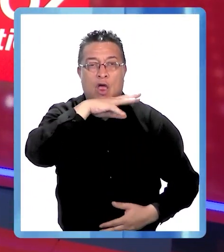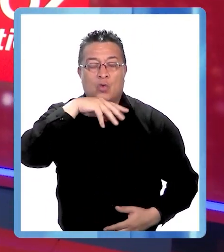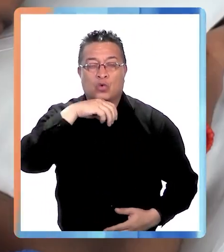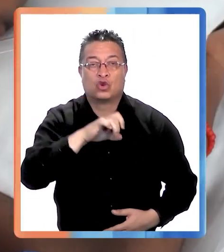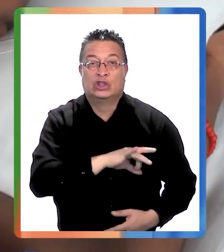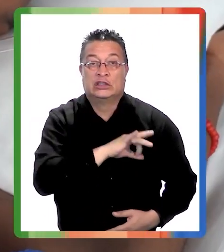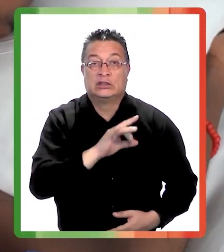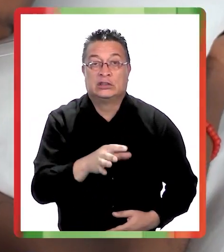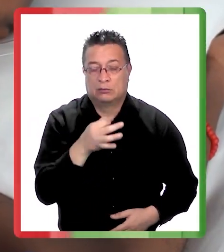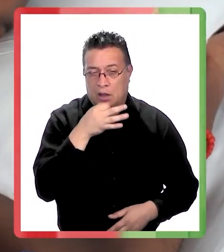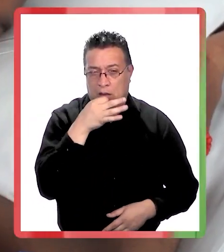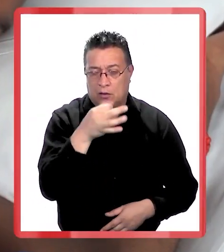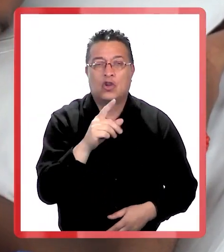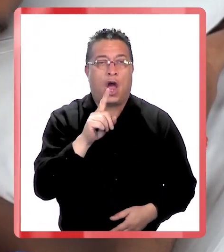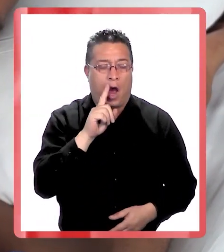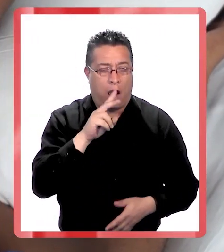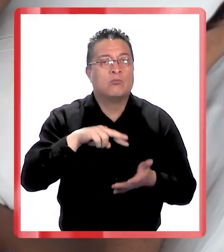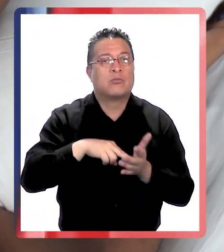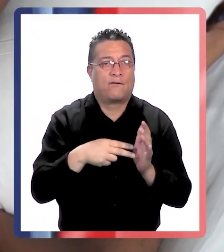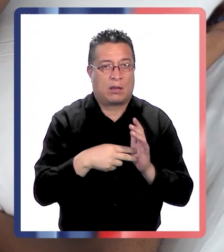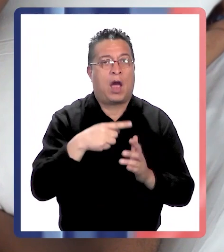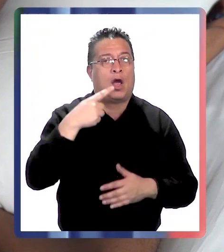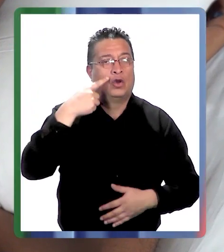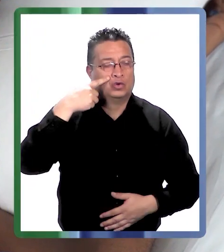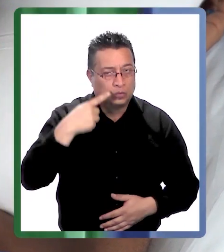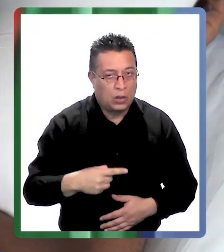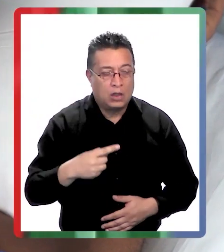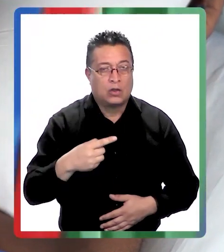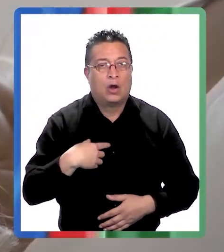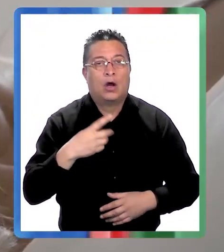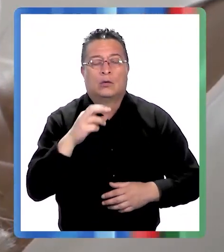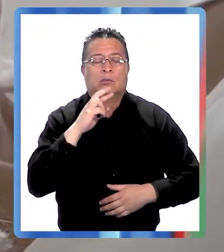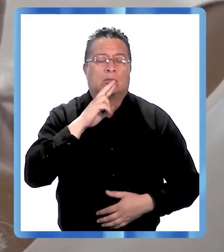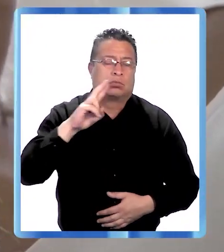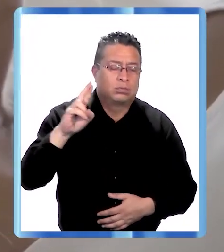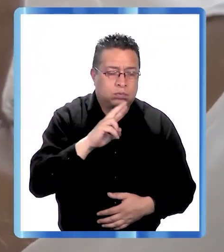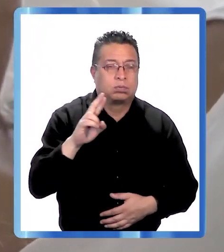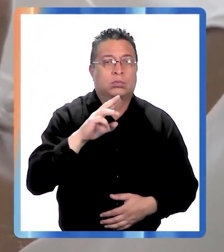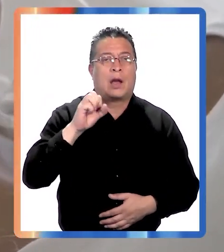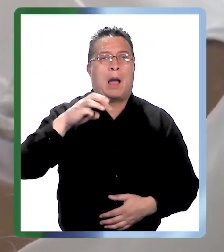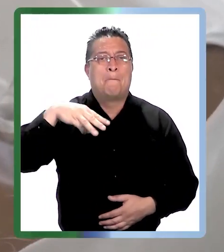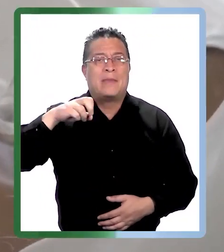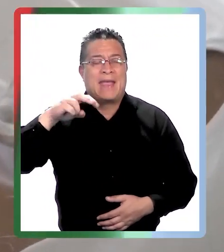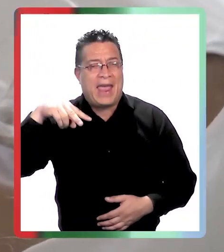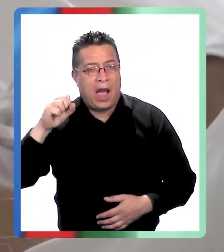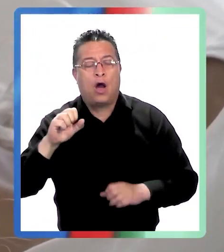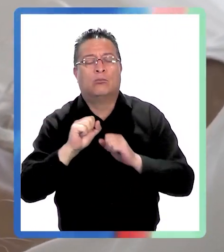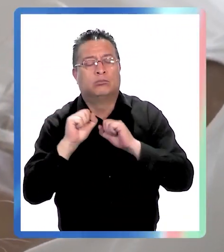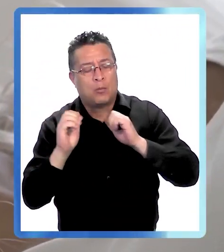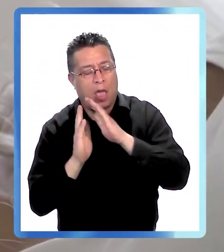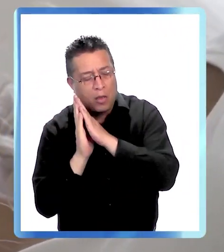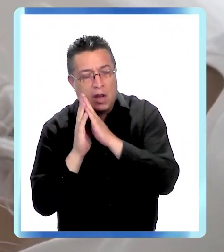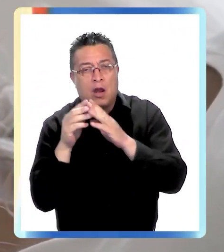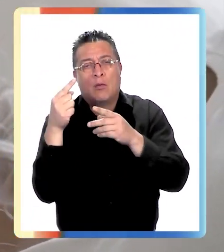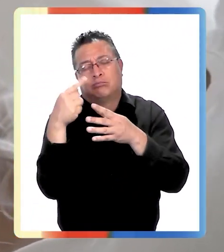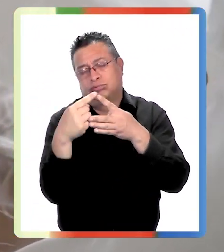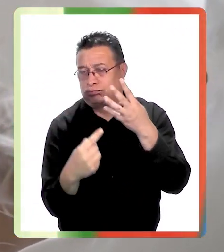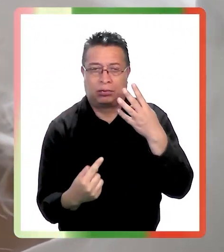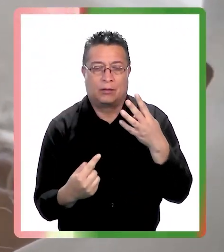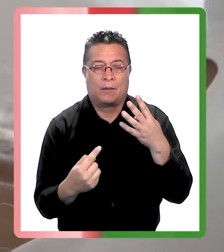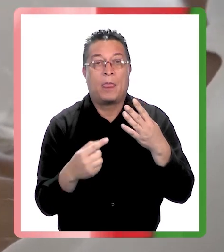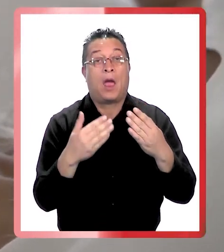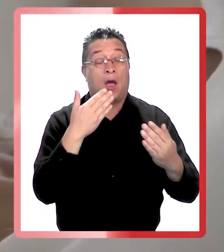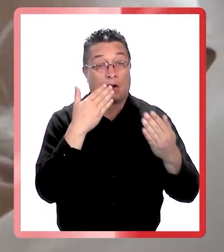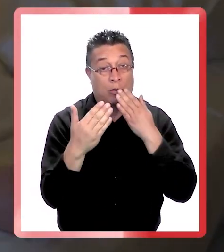Chile aseguran tener algún problema de sueño. Insomnio, ronquidos, apnea son algunas de las complicaciones más frecuentes.